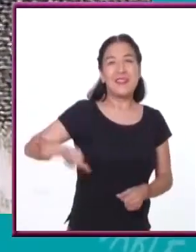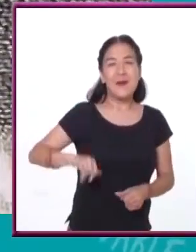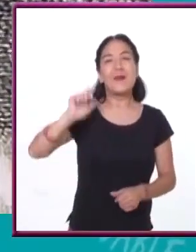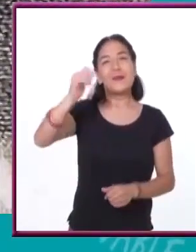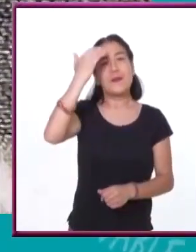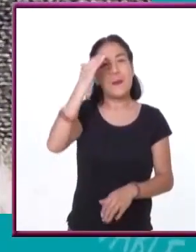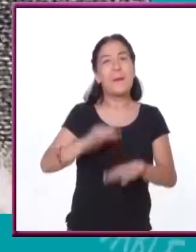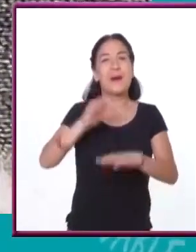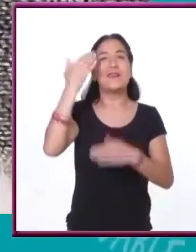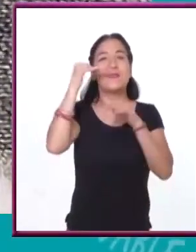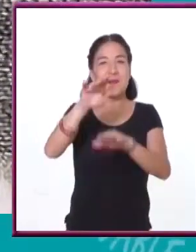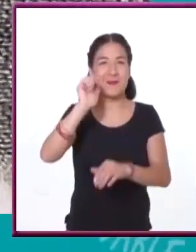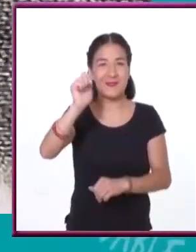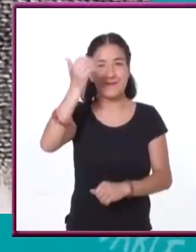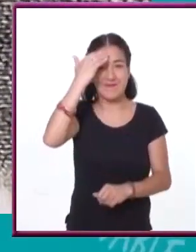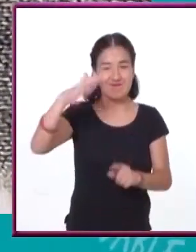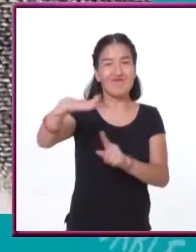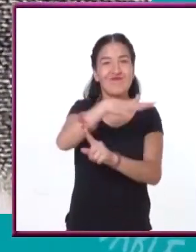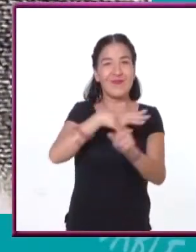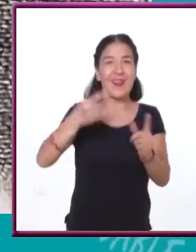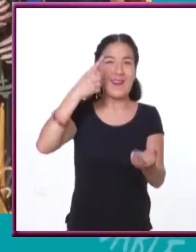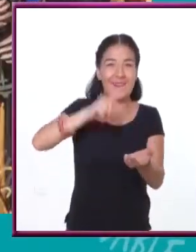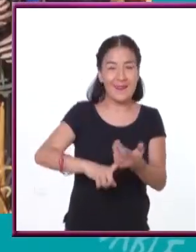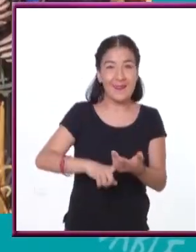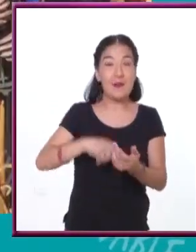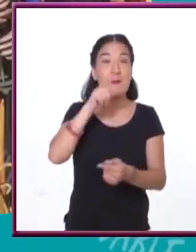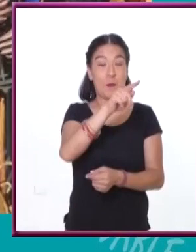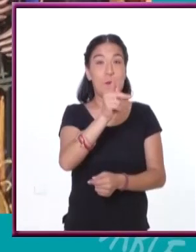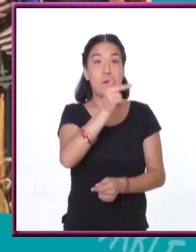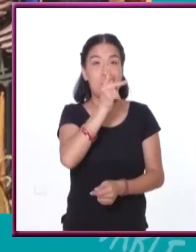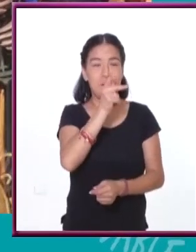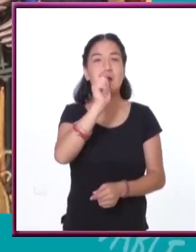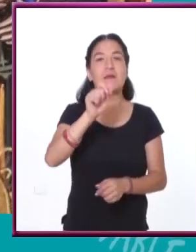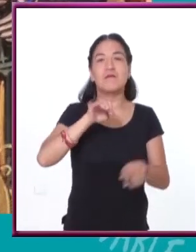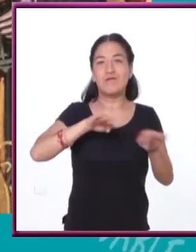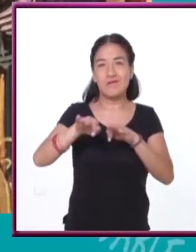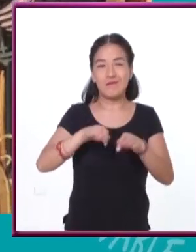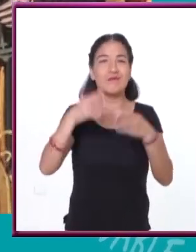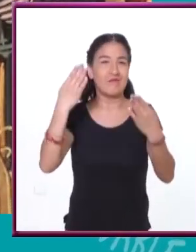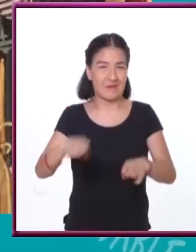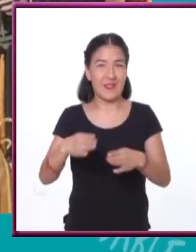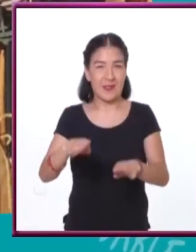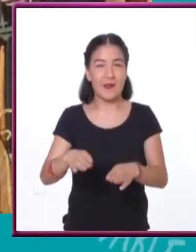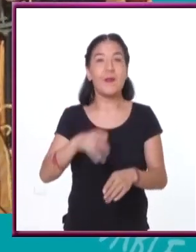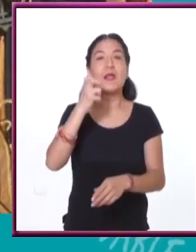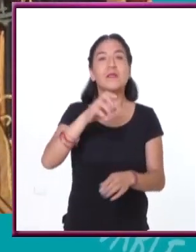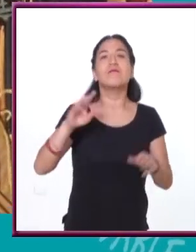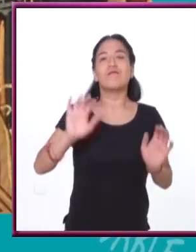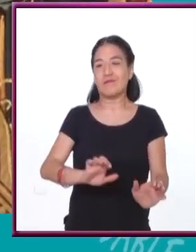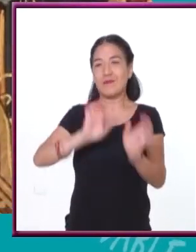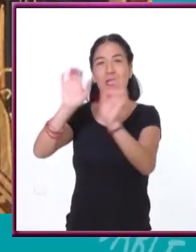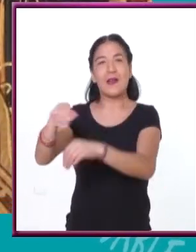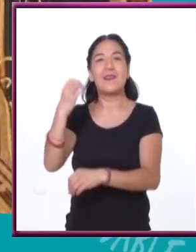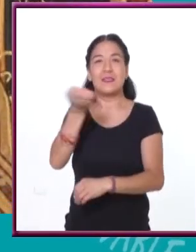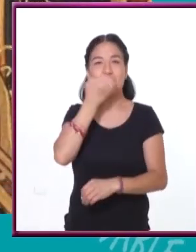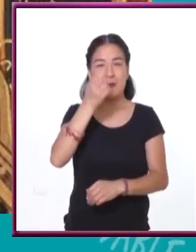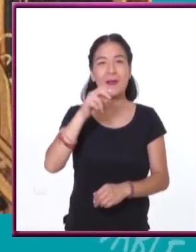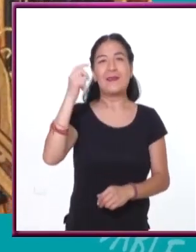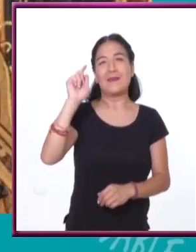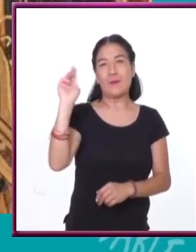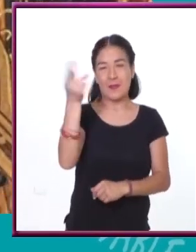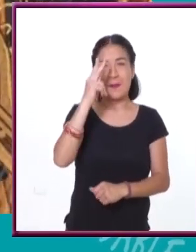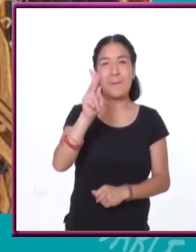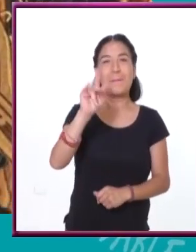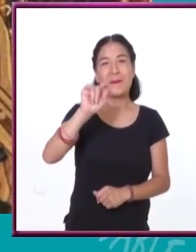por conocer más sobre las cosas que lo rodeaban. Su padre, de oficio mercader, lo inscribe en la Universidad de Pisa,